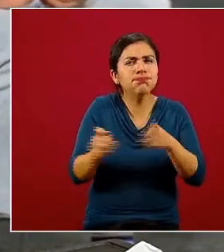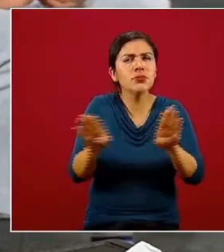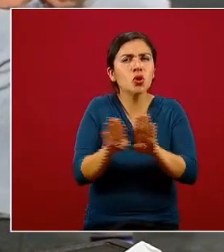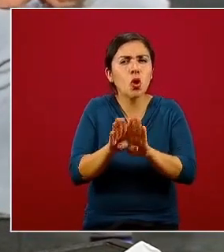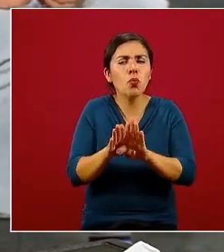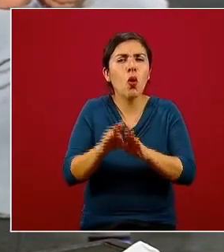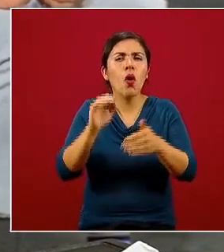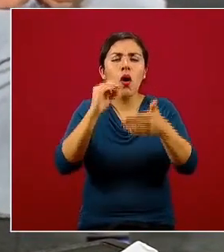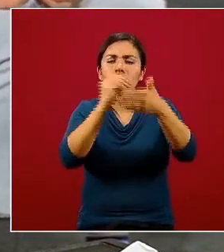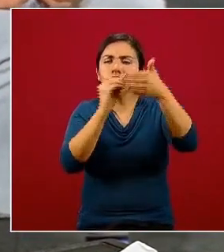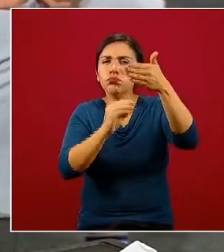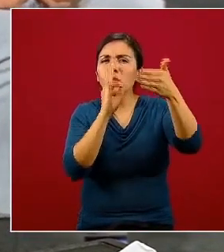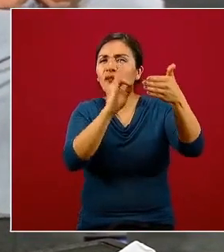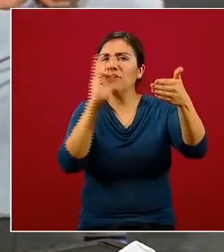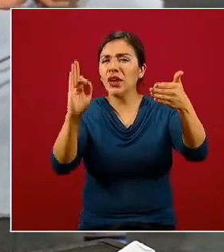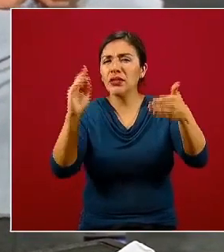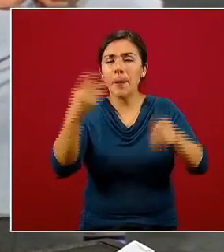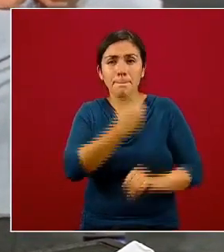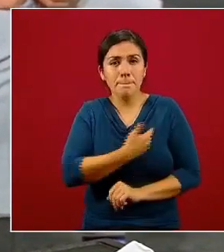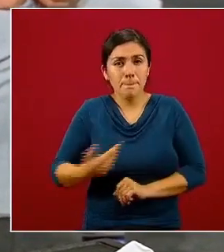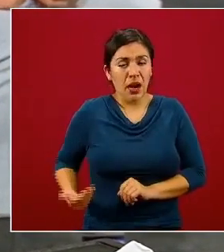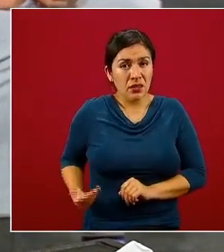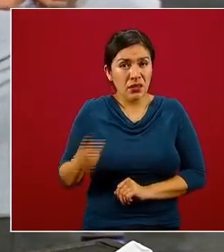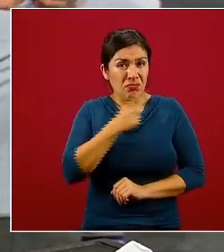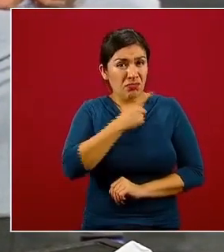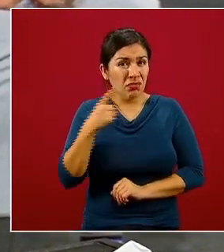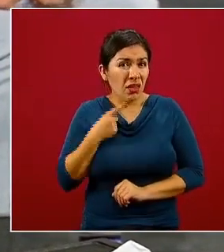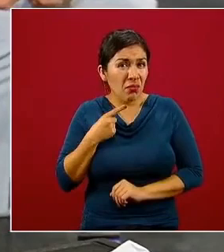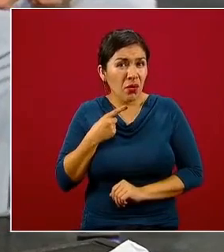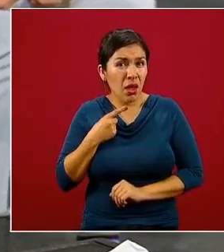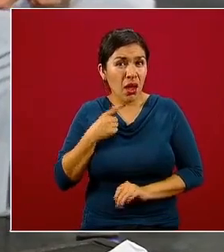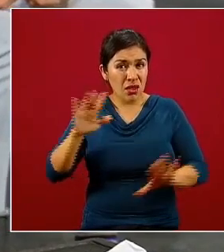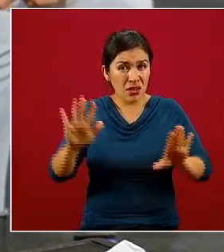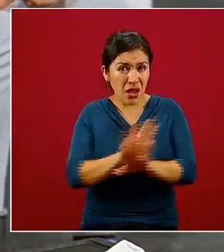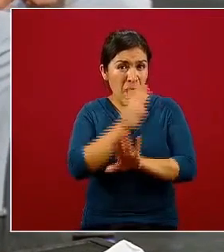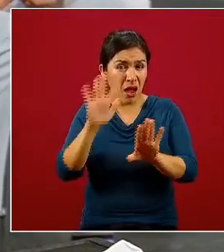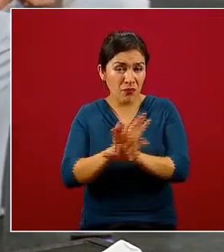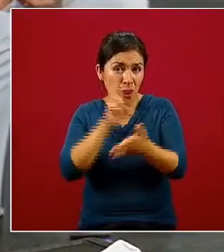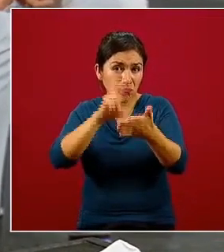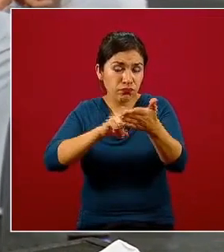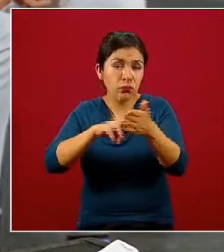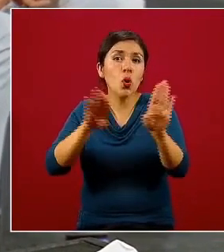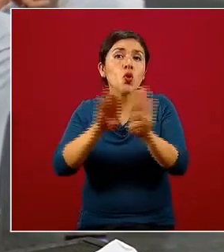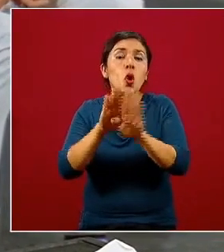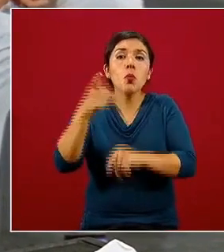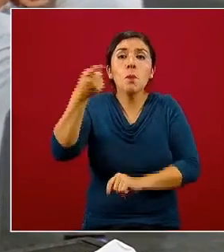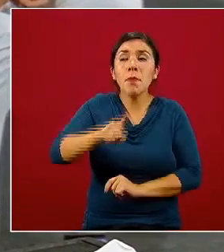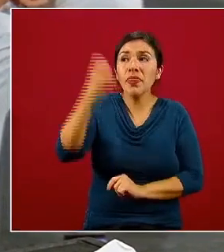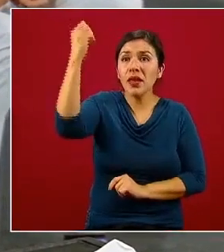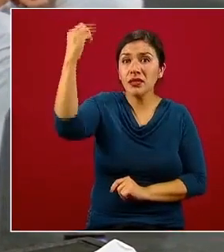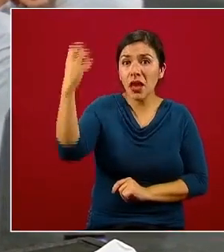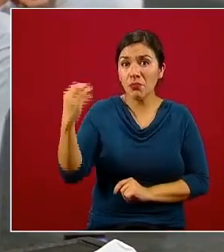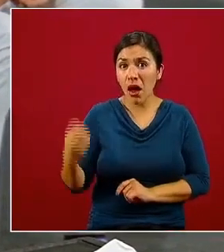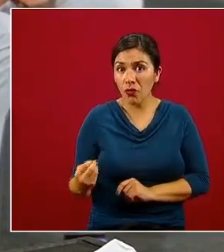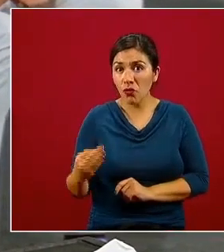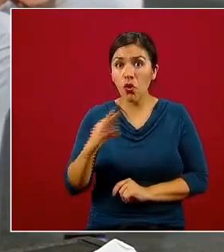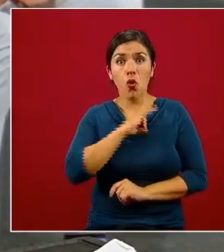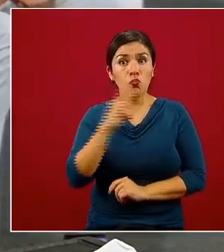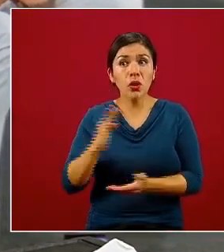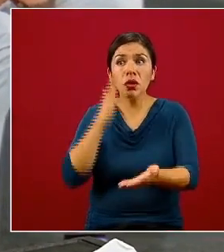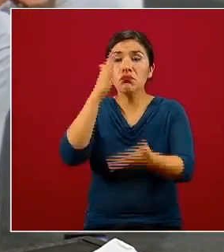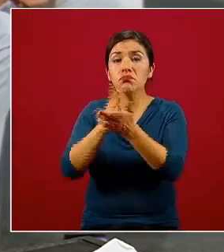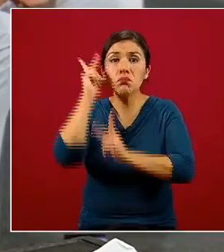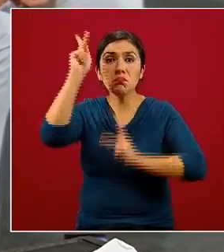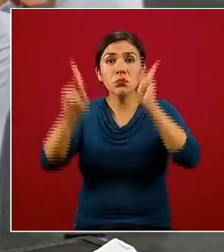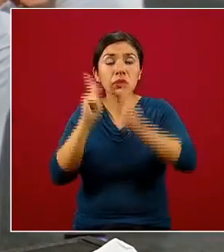del presidente se tendrá que adecuar al semáforo epidemiológico, podrá visitar solo entidades